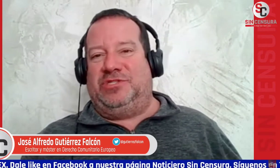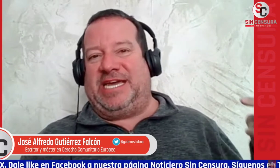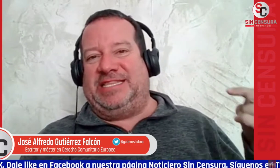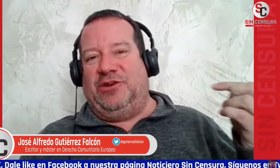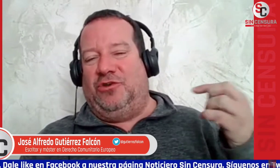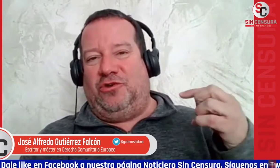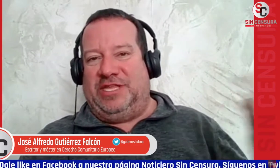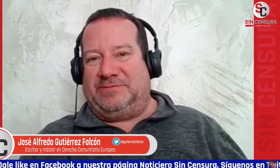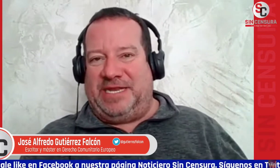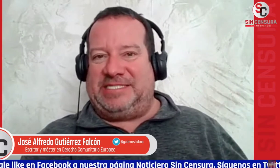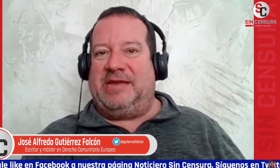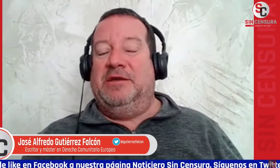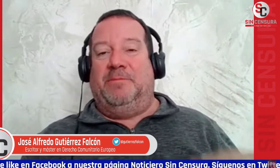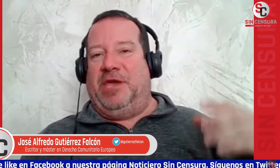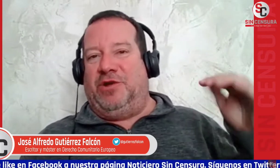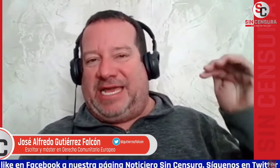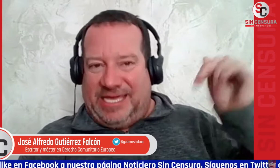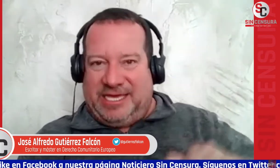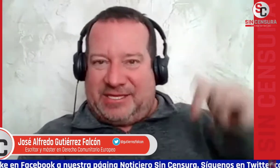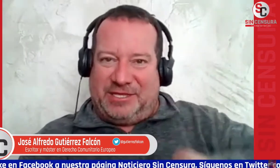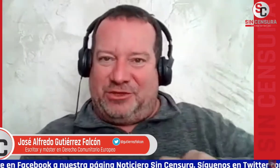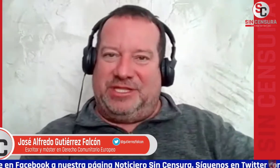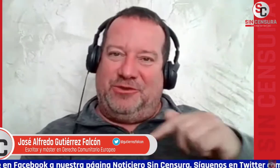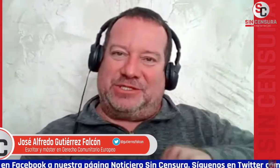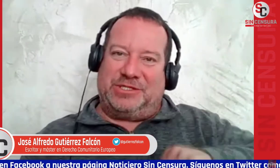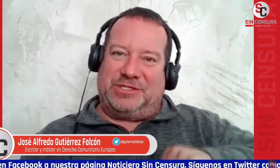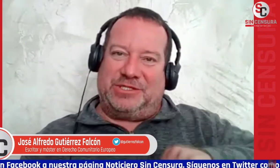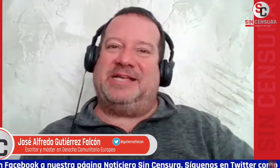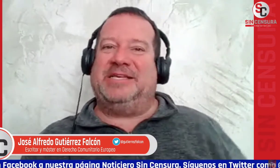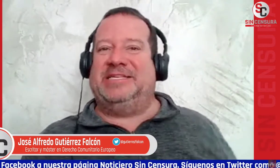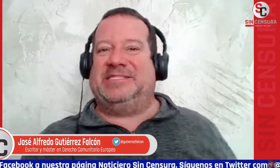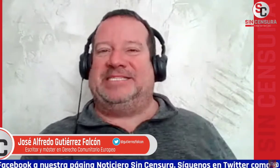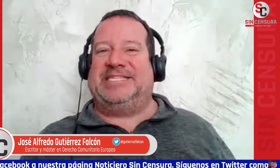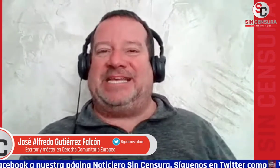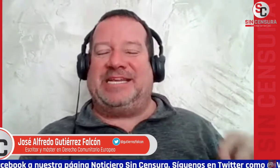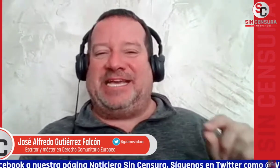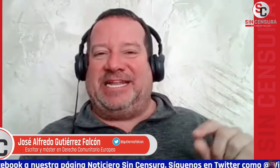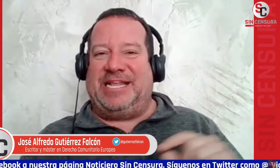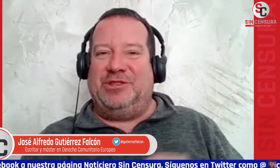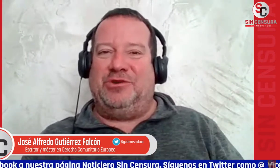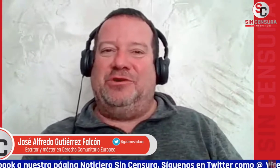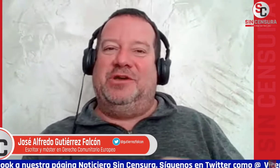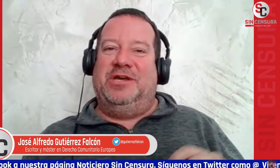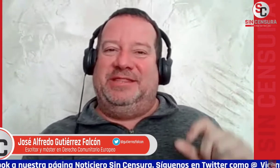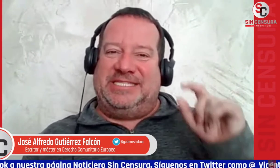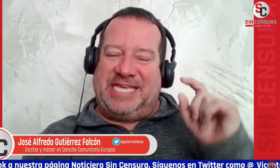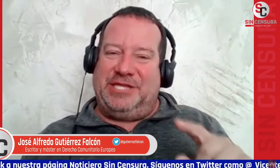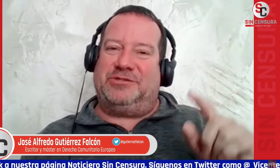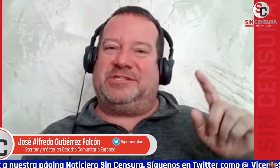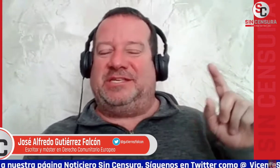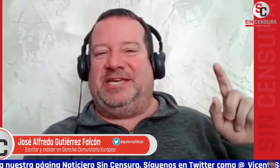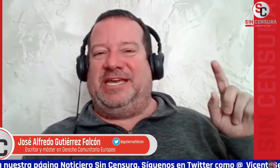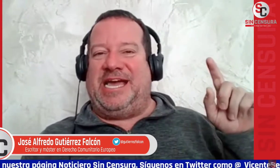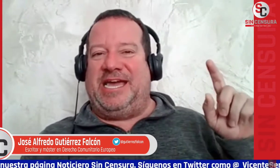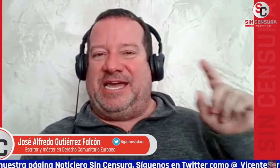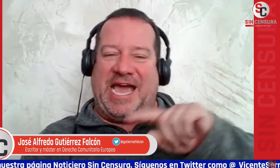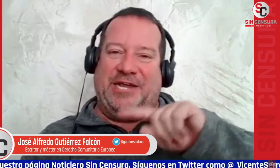que mucha gente lo desprecia, pero aquí, en donde yo estoy ahorita, se están generando